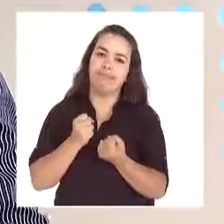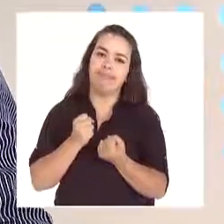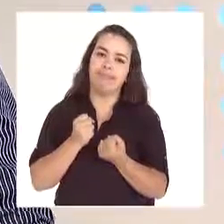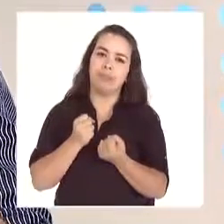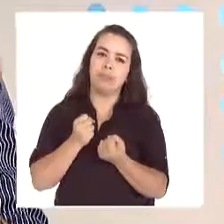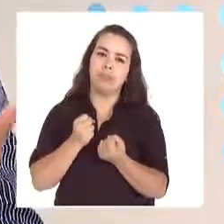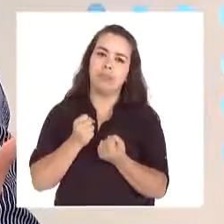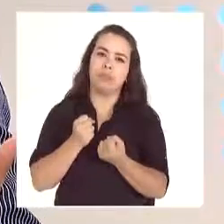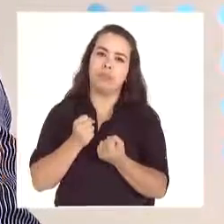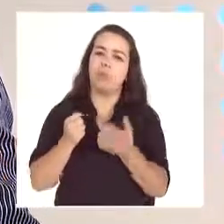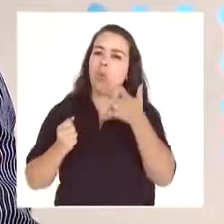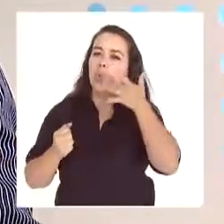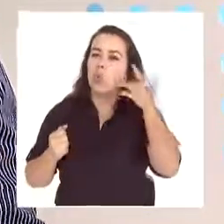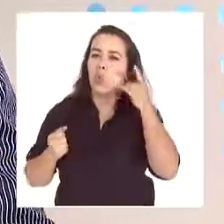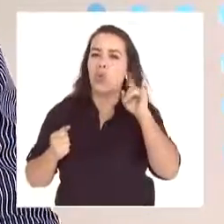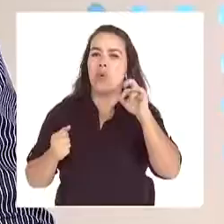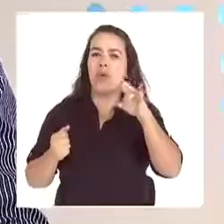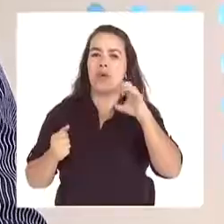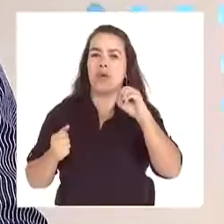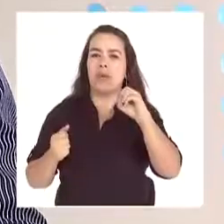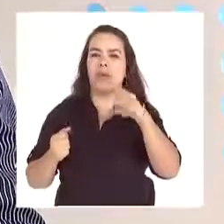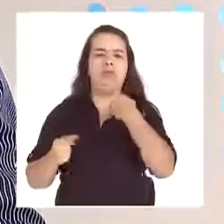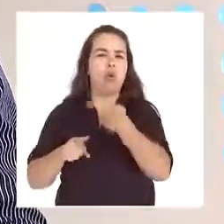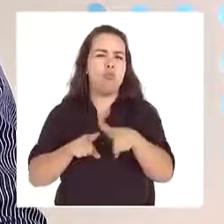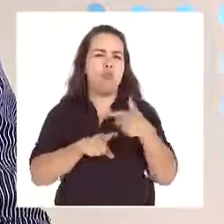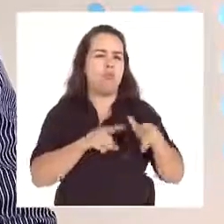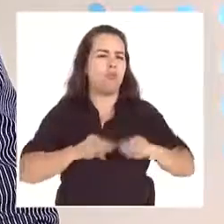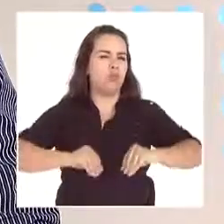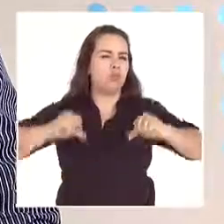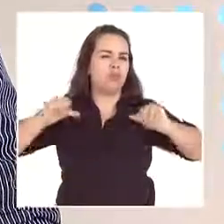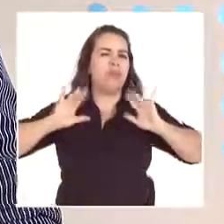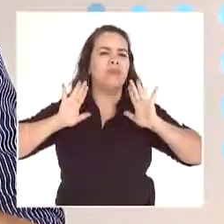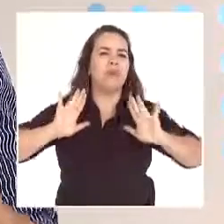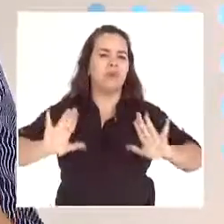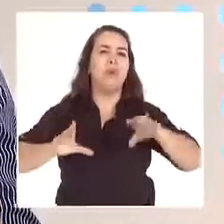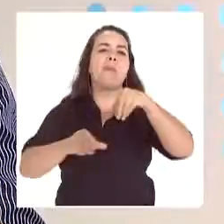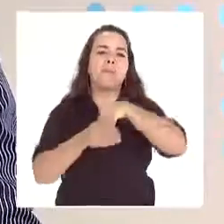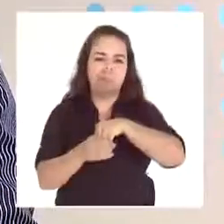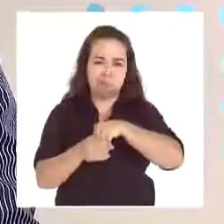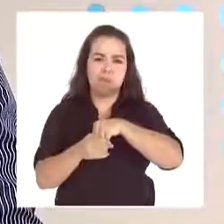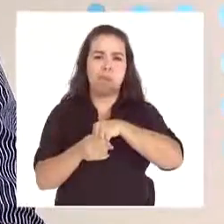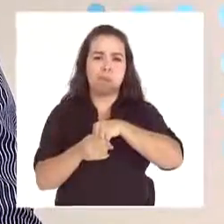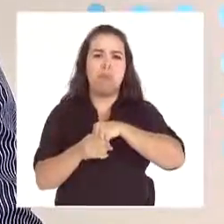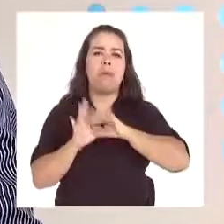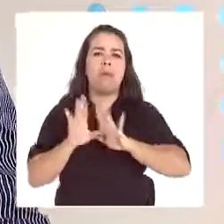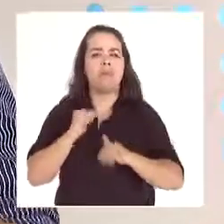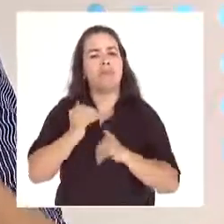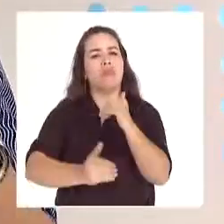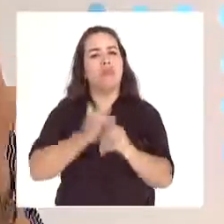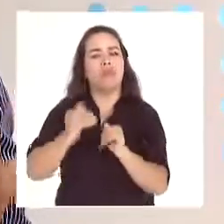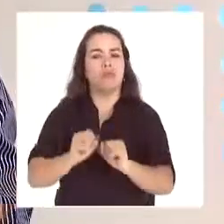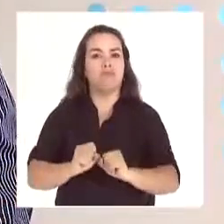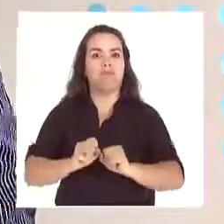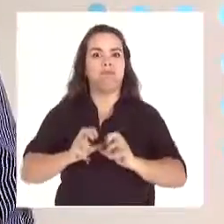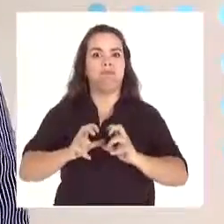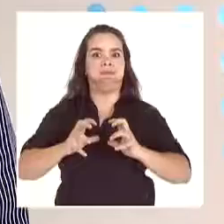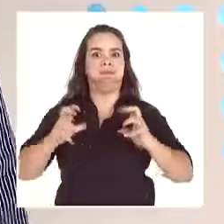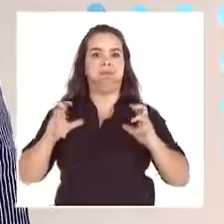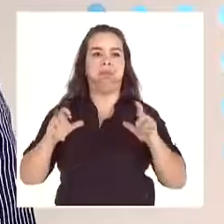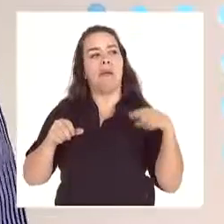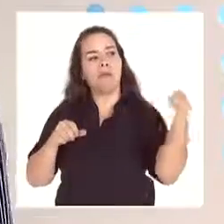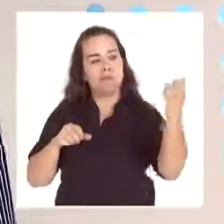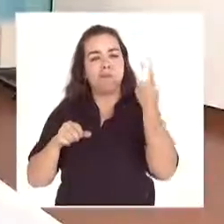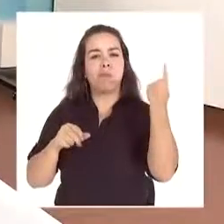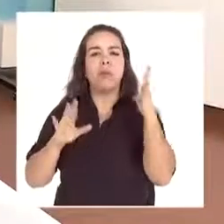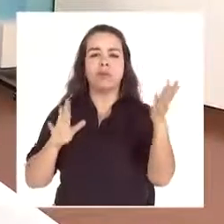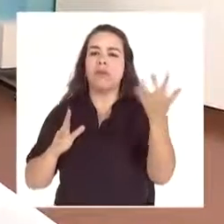de ácido úrico y de otras sustancias que están envueltas en ese proceso inflamatorio generalizado que es